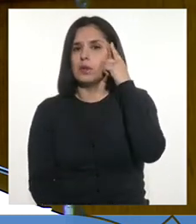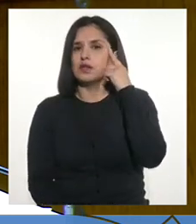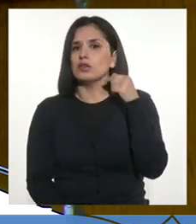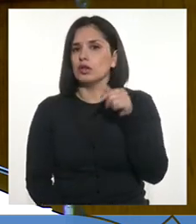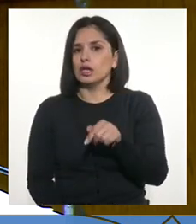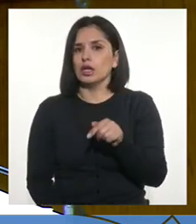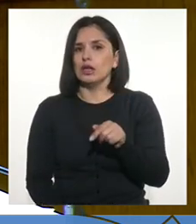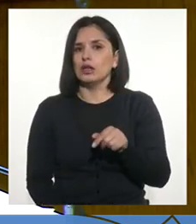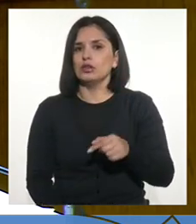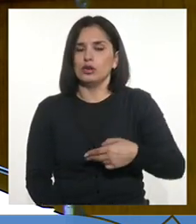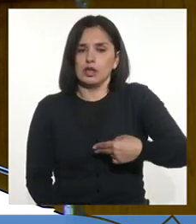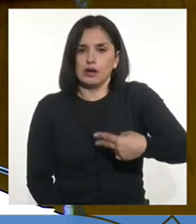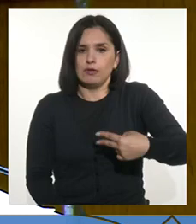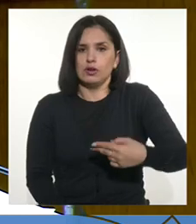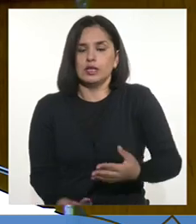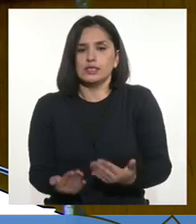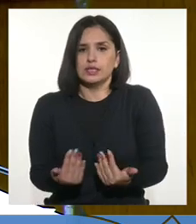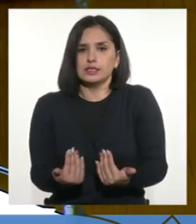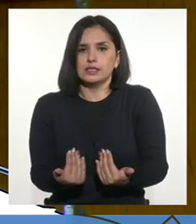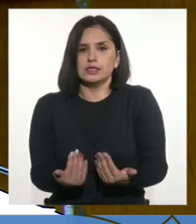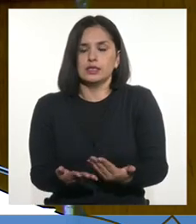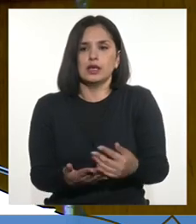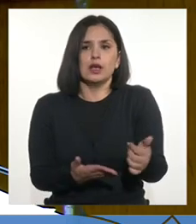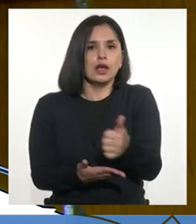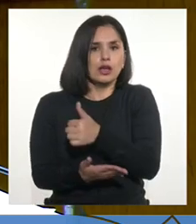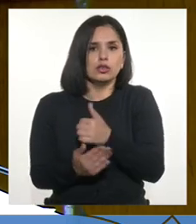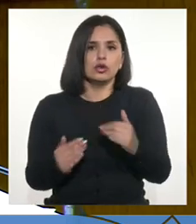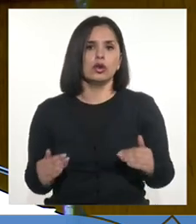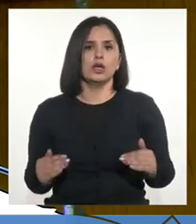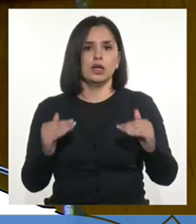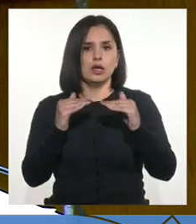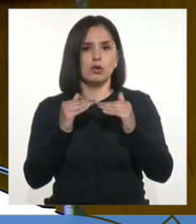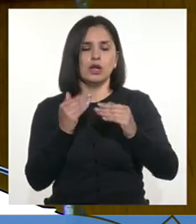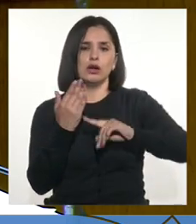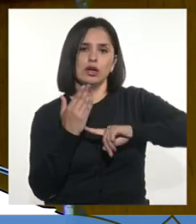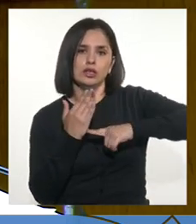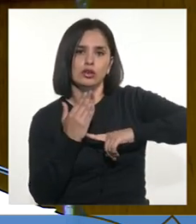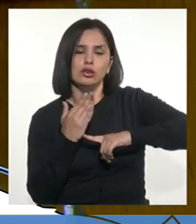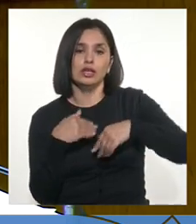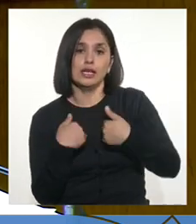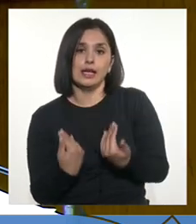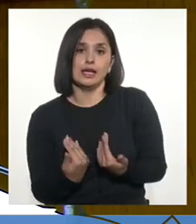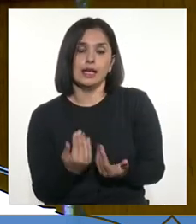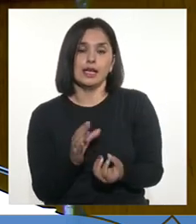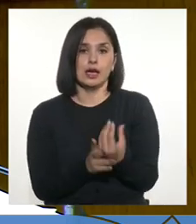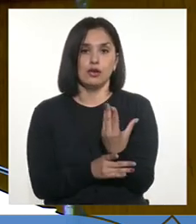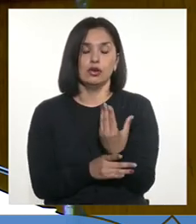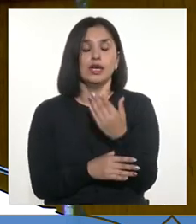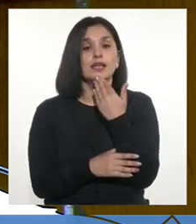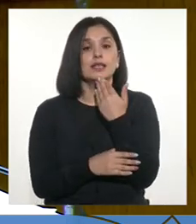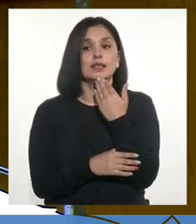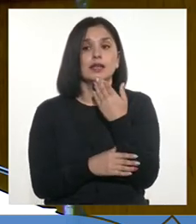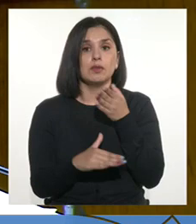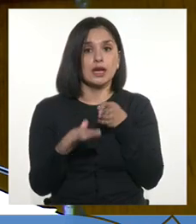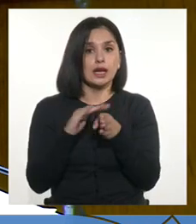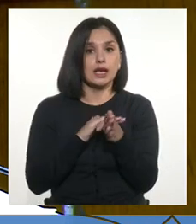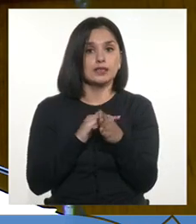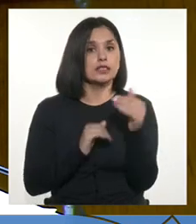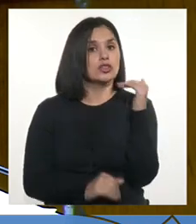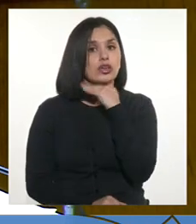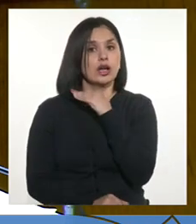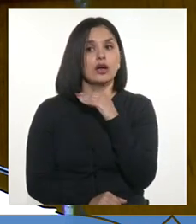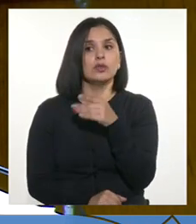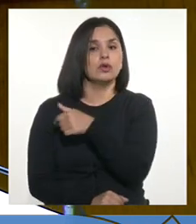el pleno valor que se necesita para ponernos a tono con las tecnologías actuales y poner a tono también el acceso expedito a la